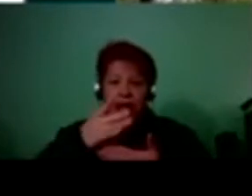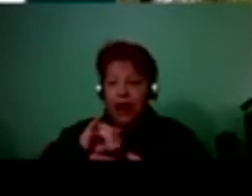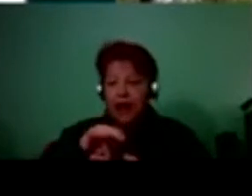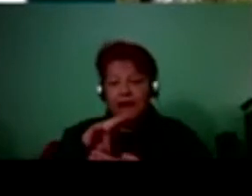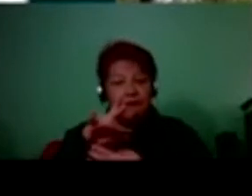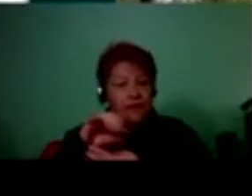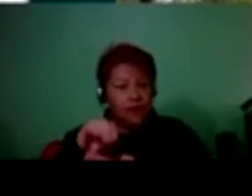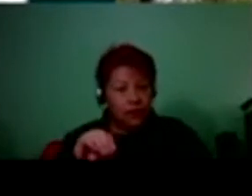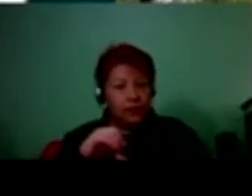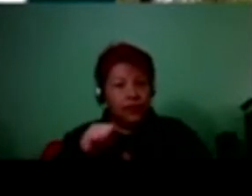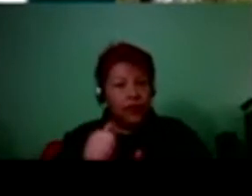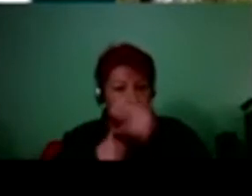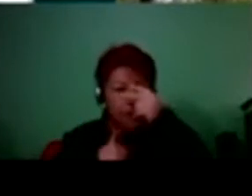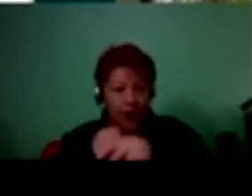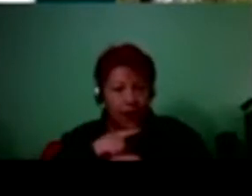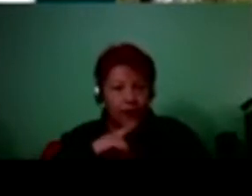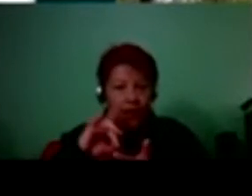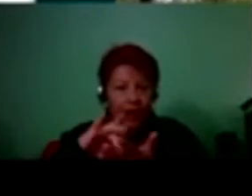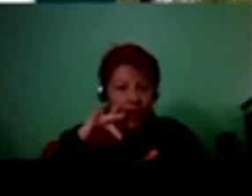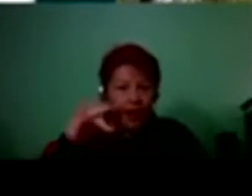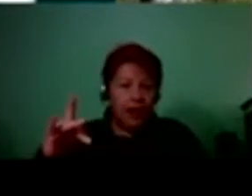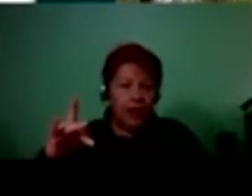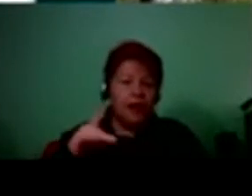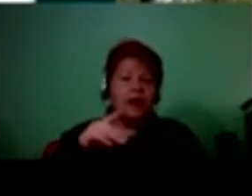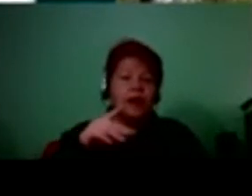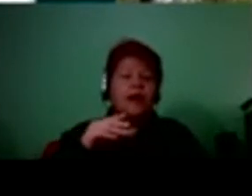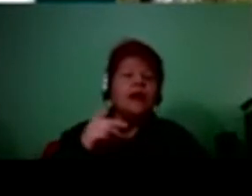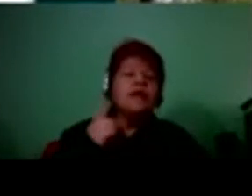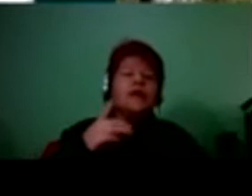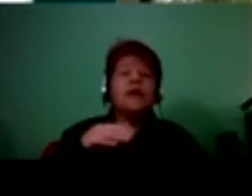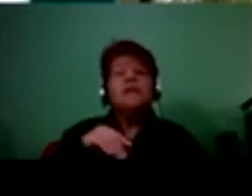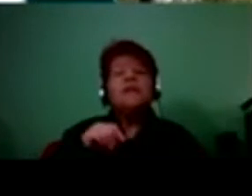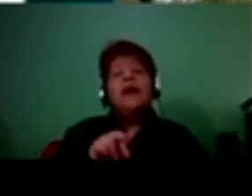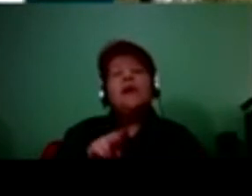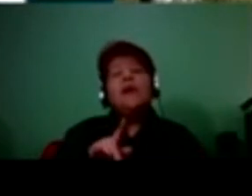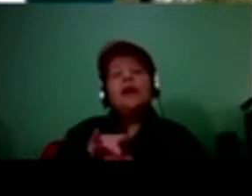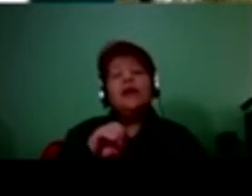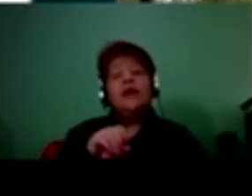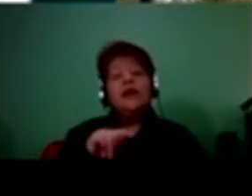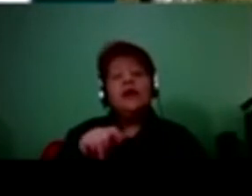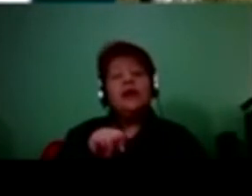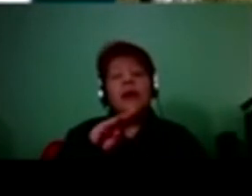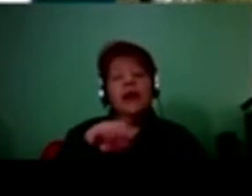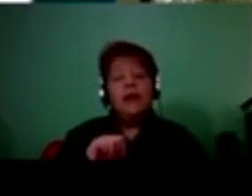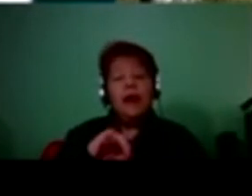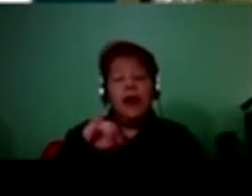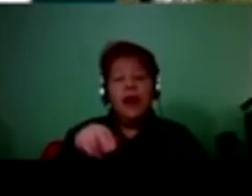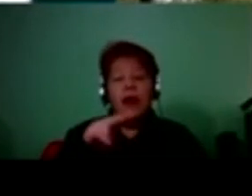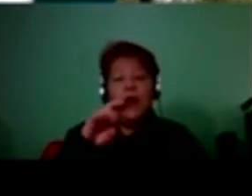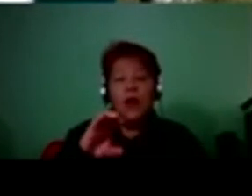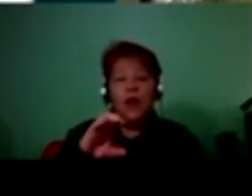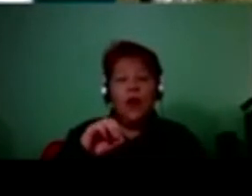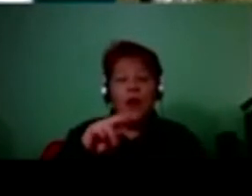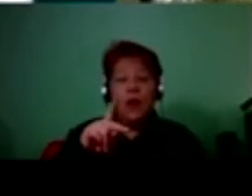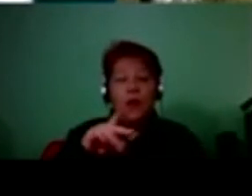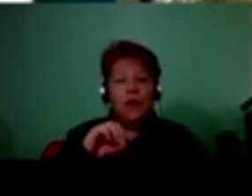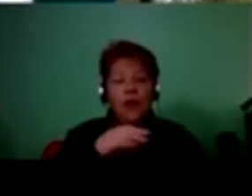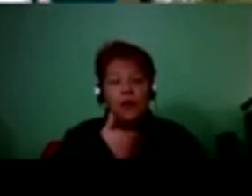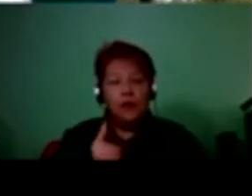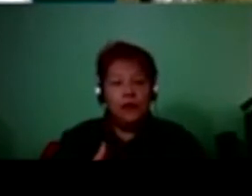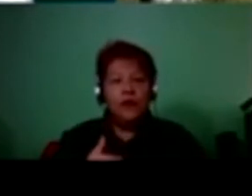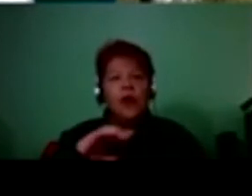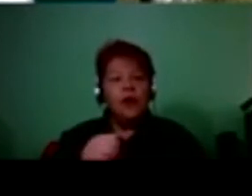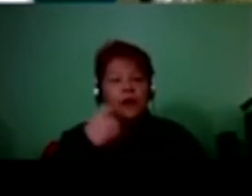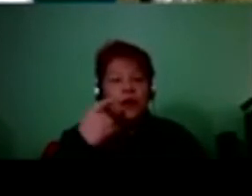que agradecerle al diputado Mauricio Tabe Echartea, presidente de la Junta de Coordinación Política del Congreso, por esta oportunidad y